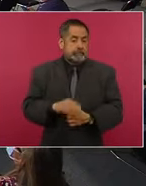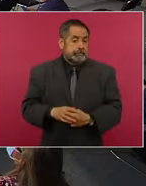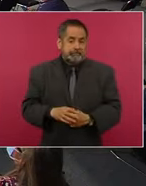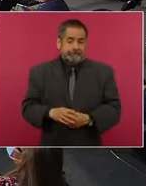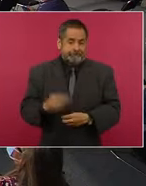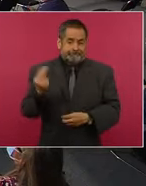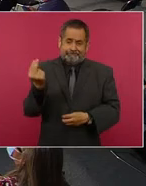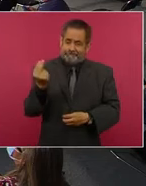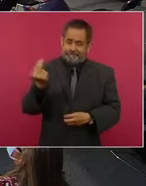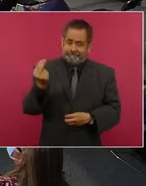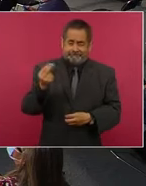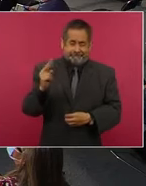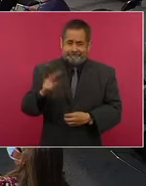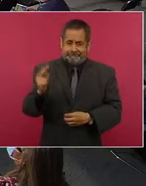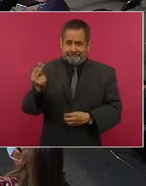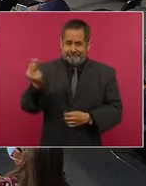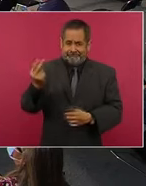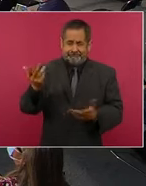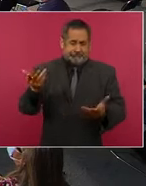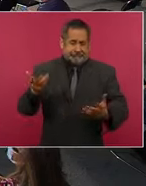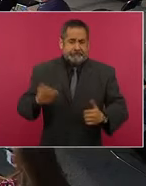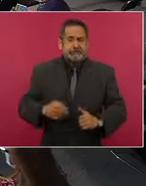necesaria,